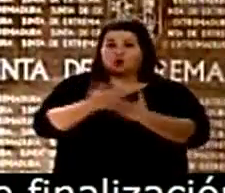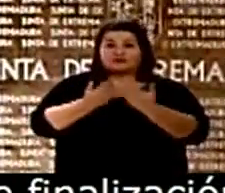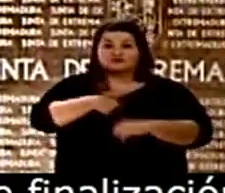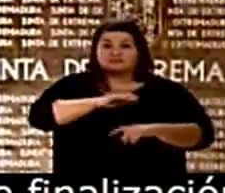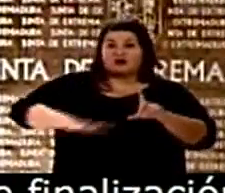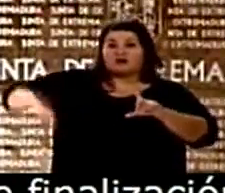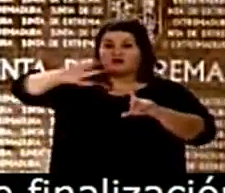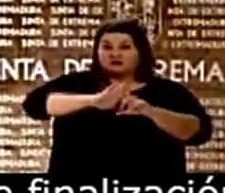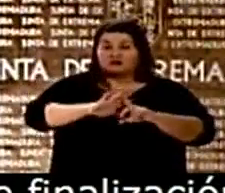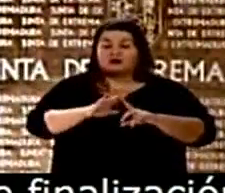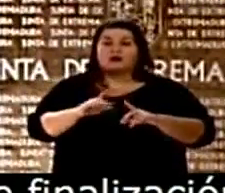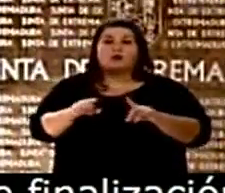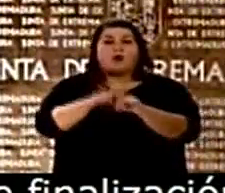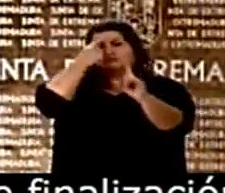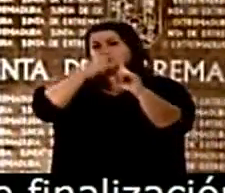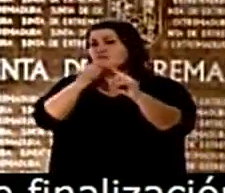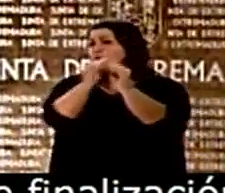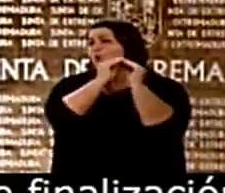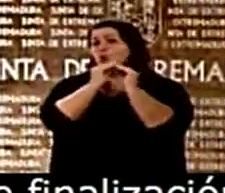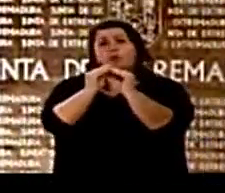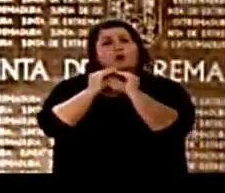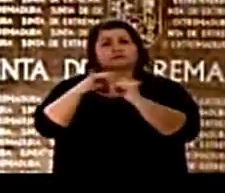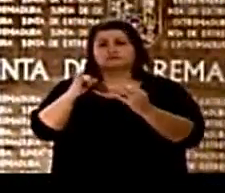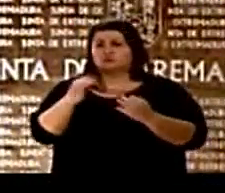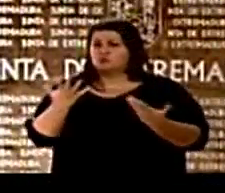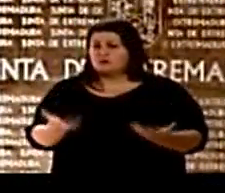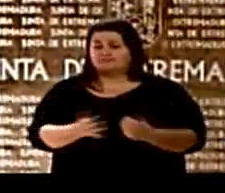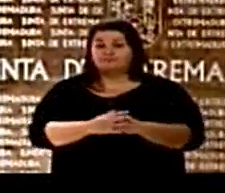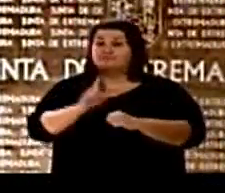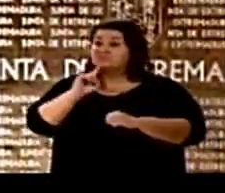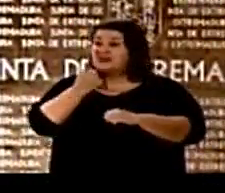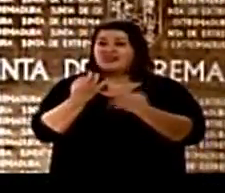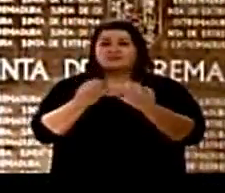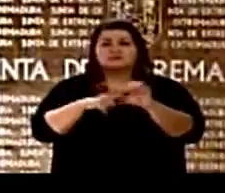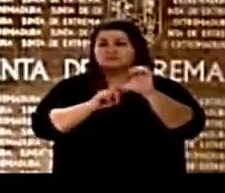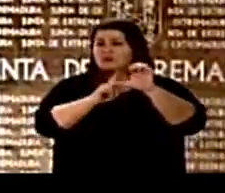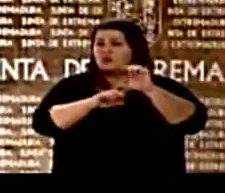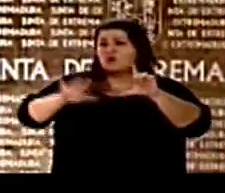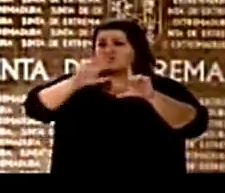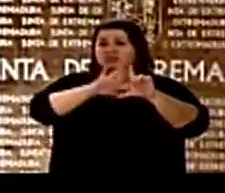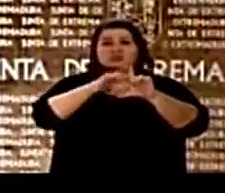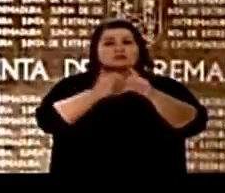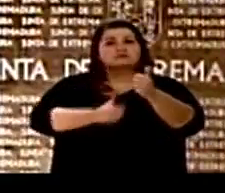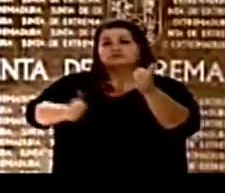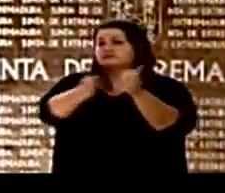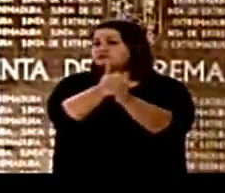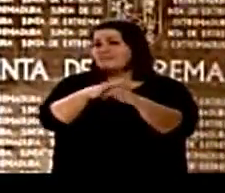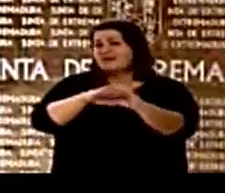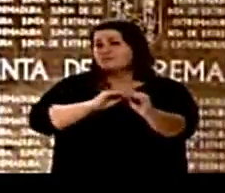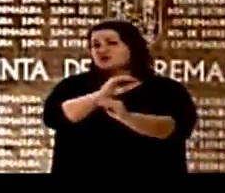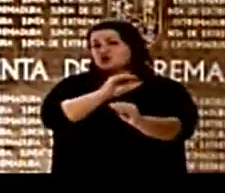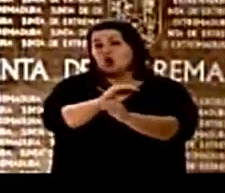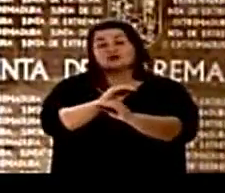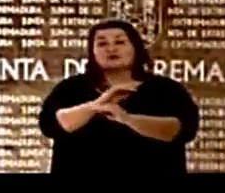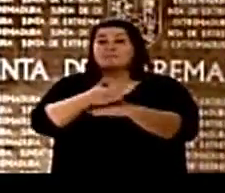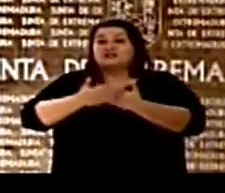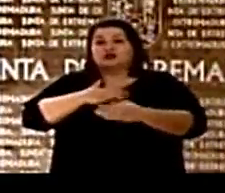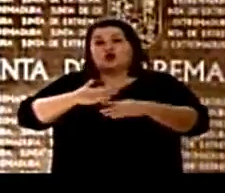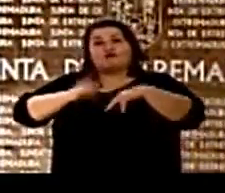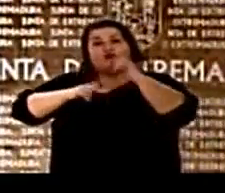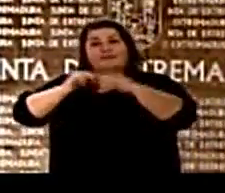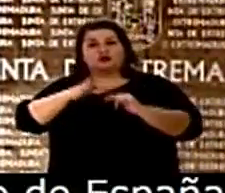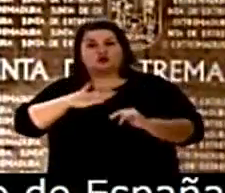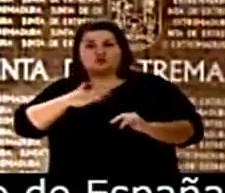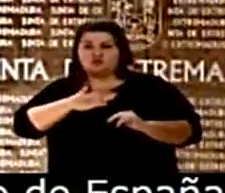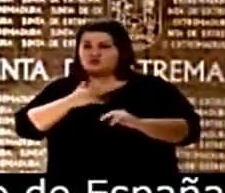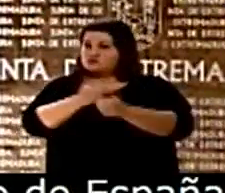de España tienen un objetivo común: situar a Extremadura en la prioridad de inversión del Ministerio de Fomento, entre